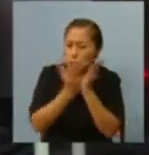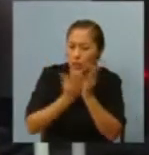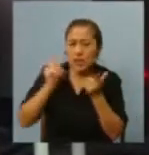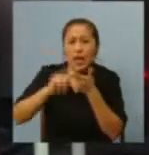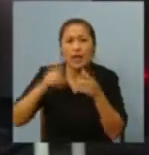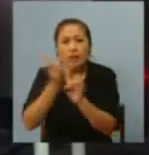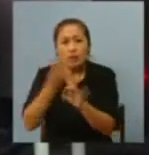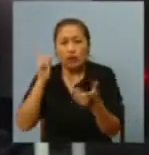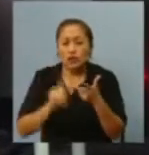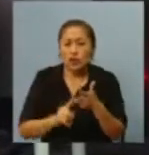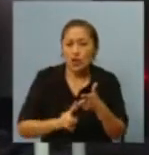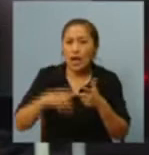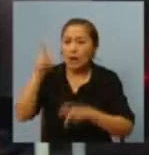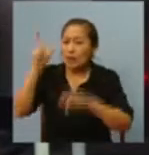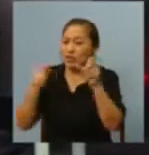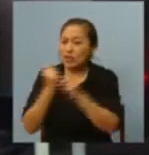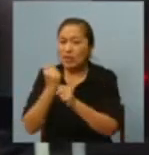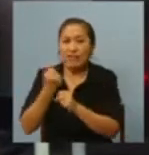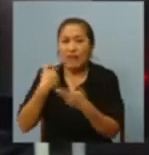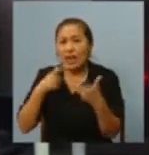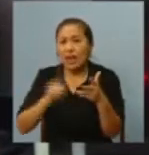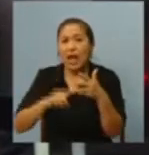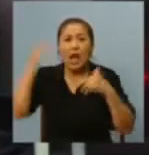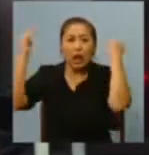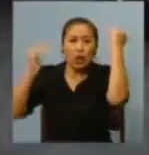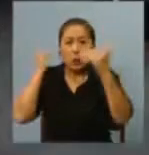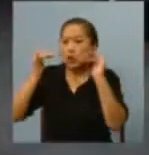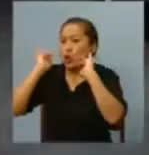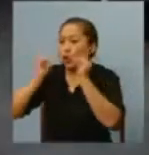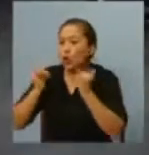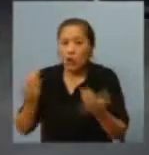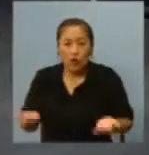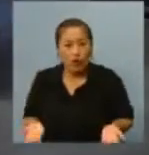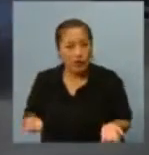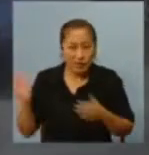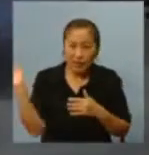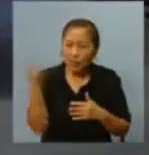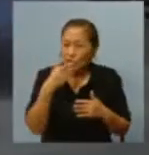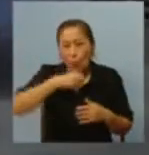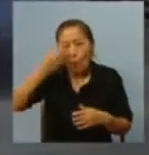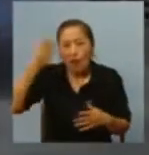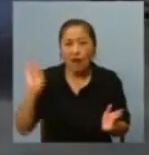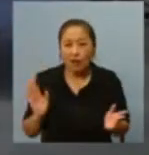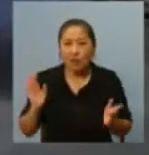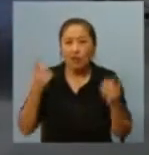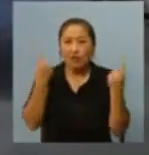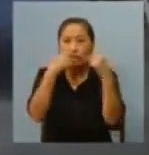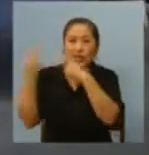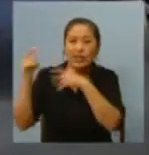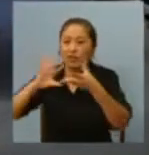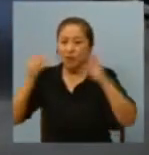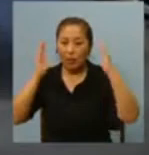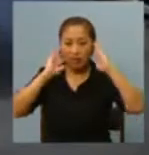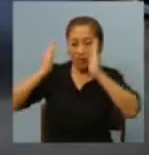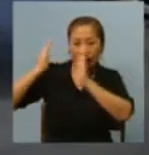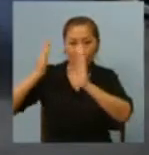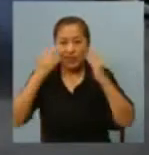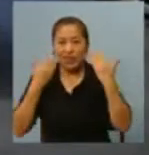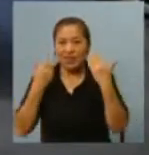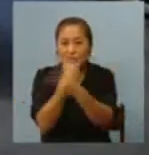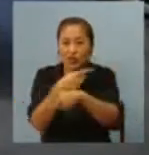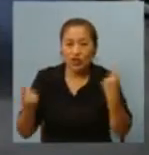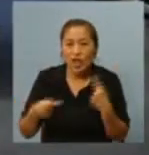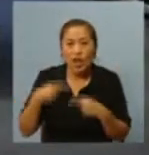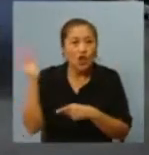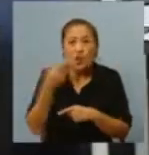estudiantes, profesionales, empleados públicos, gente grande, jóvenes, de todos lados, con distintas visiones, y todos preguntando, todos